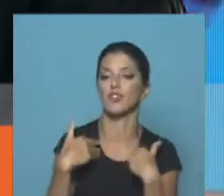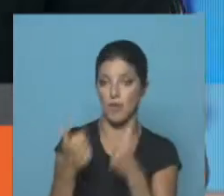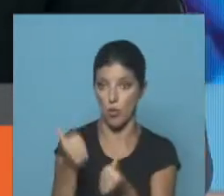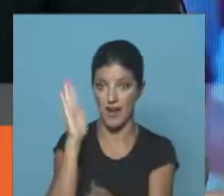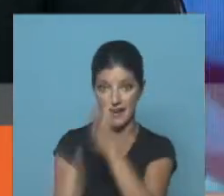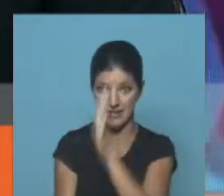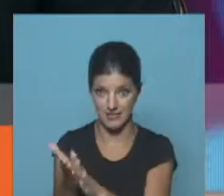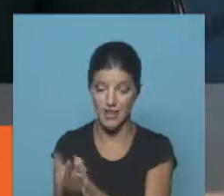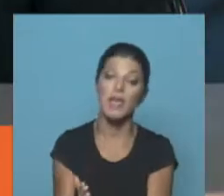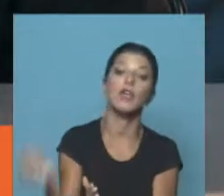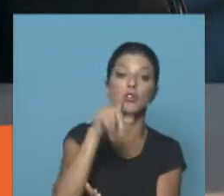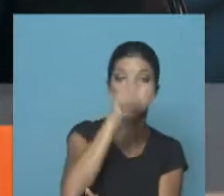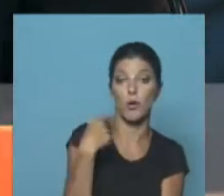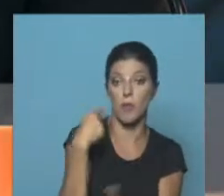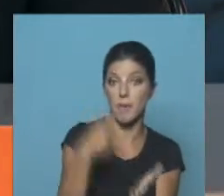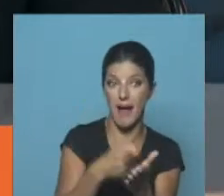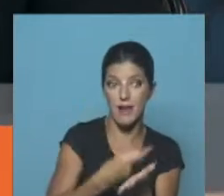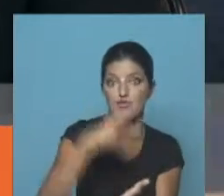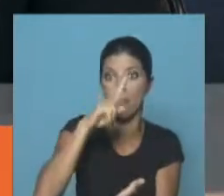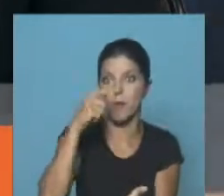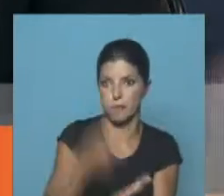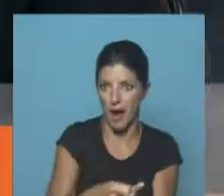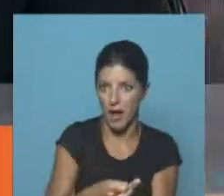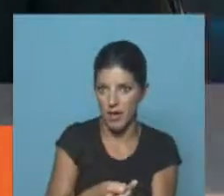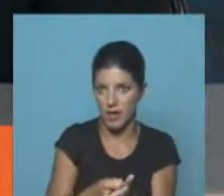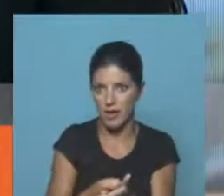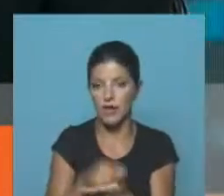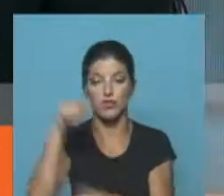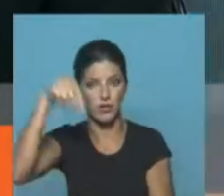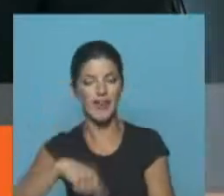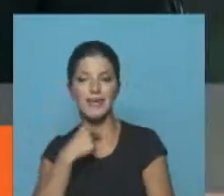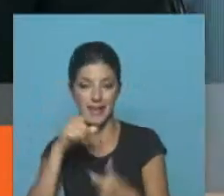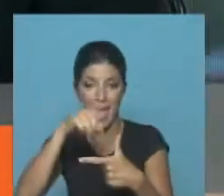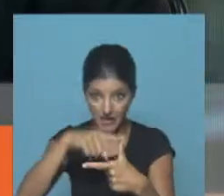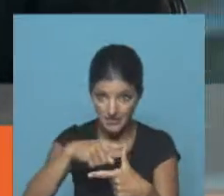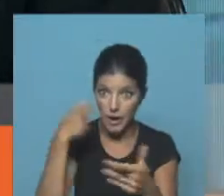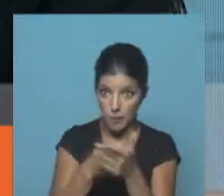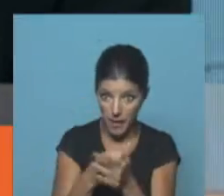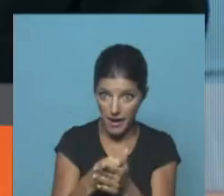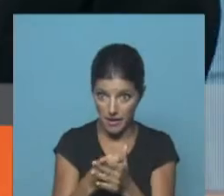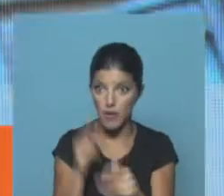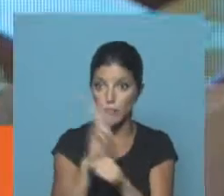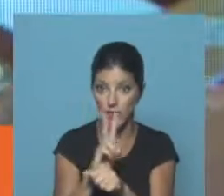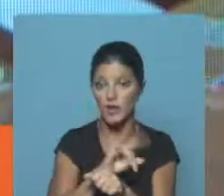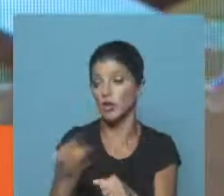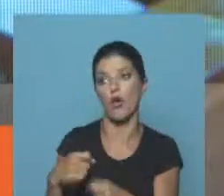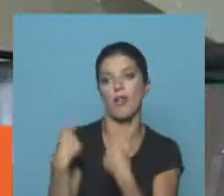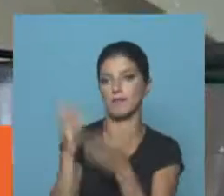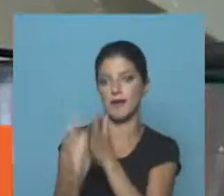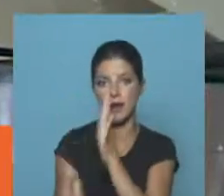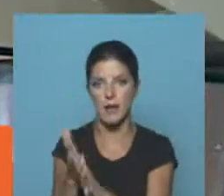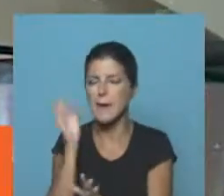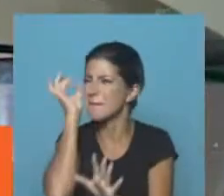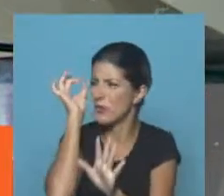lo puede pagar se lo duplicó. Entonces ellos están tratando de defender al que lo duplicó, mientras que no quieren afectar al que se lo regala, y ese es el problema que tienen. Alberto, bueno,